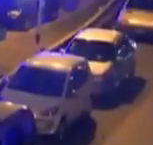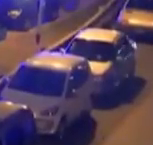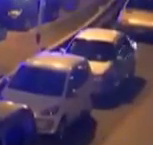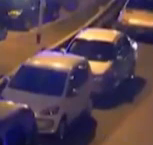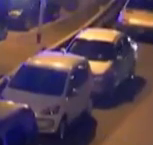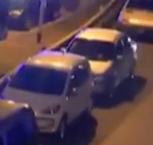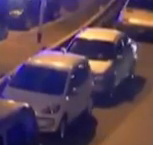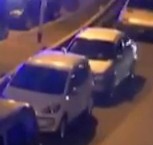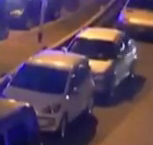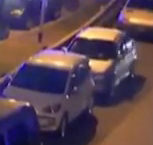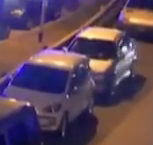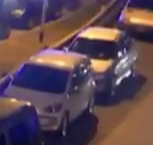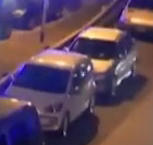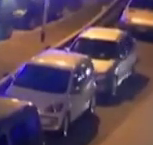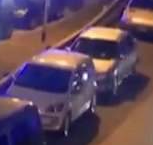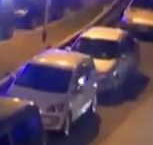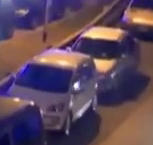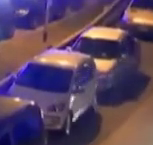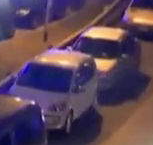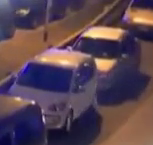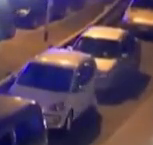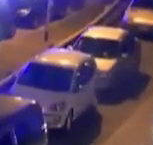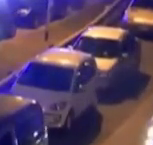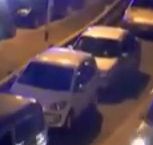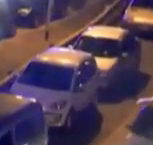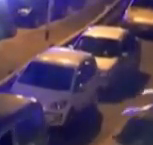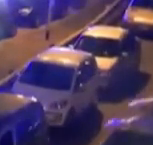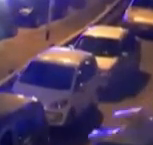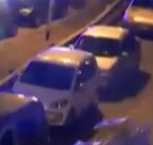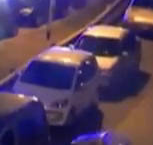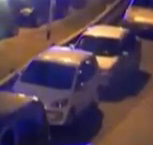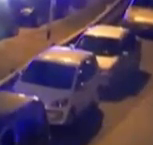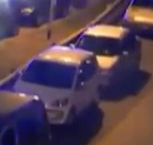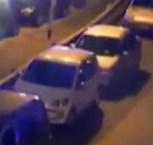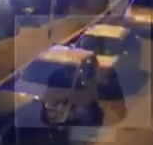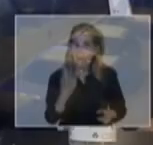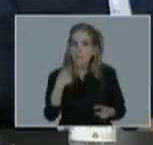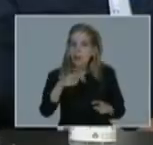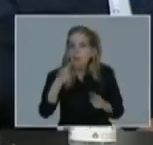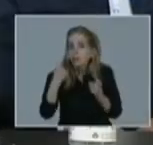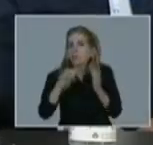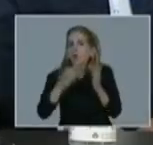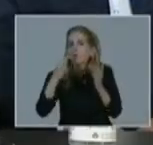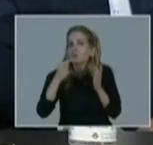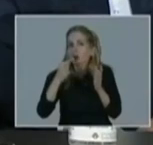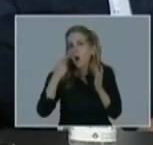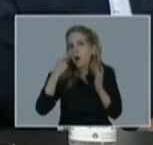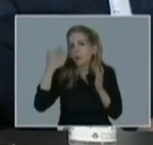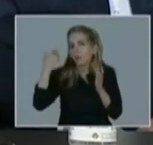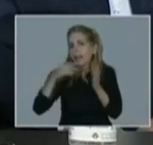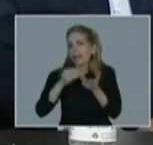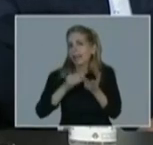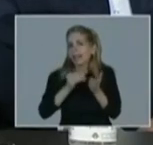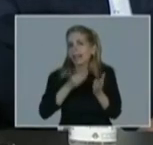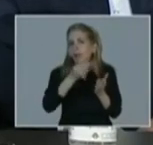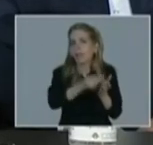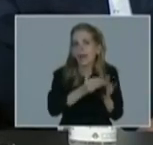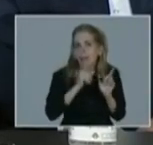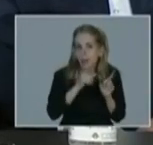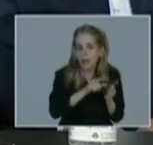Y tenemos memoria de lo que pasó. 24 horas de paro, si se extendiera en toda la provincia de Buenos Aires, imagínense lo que